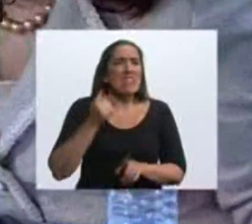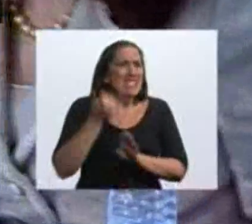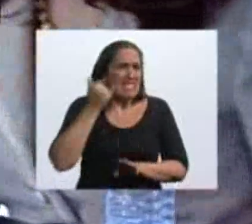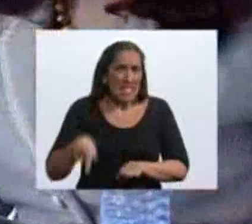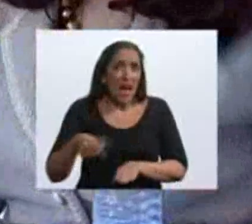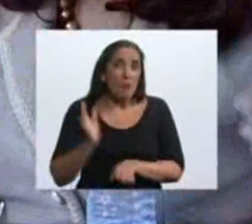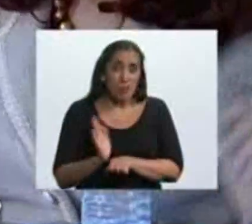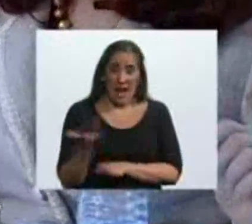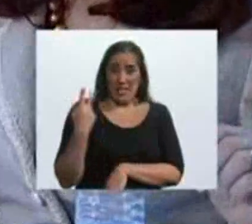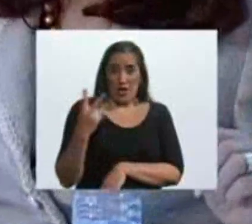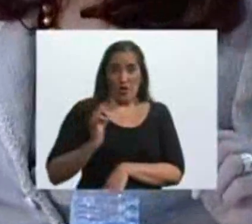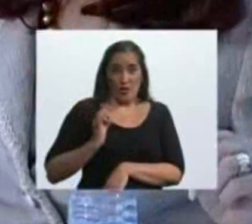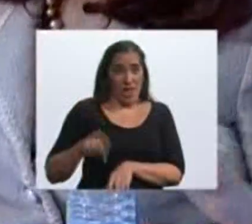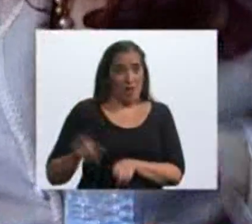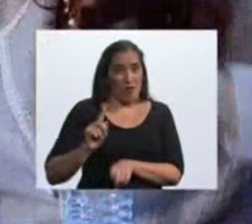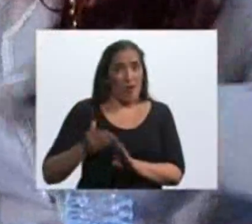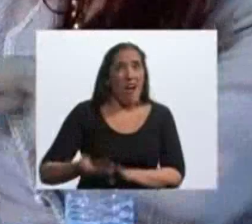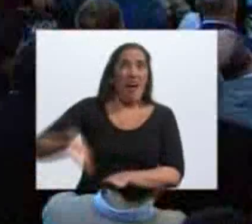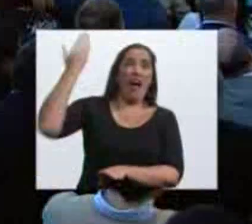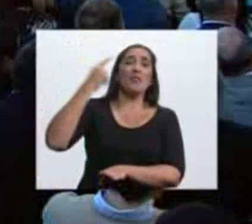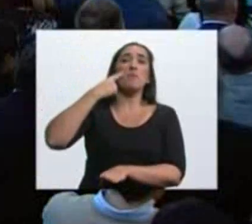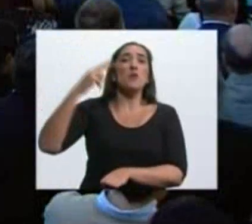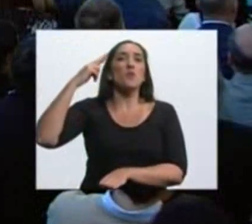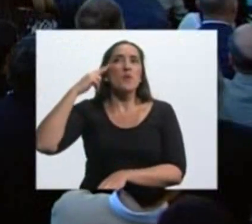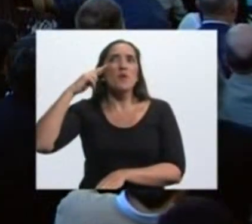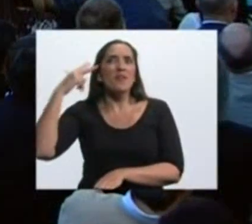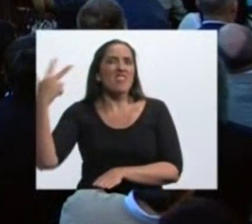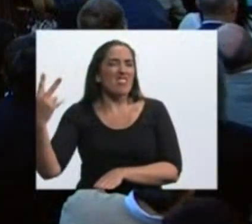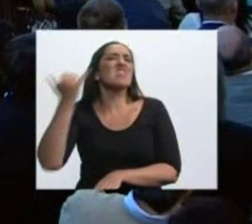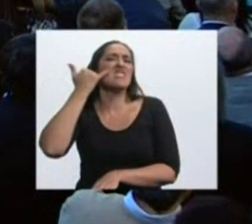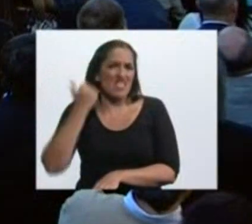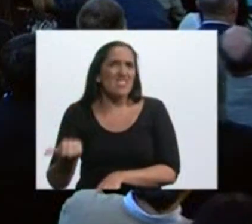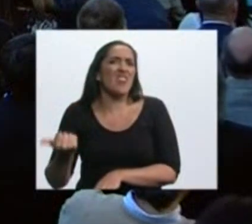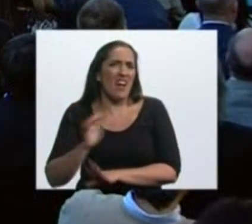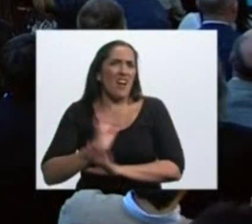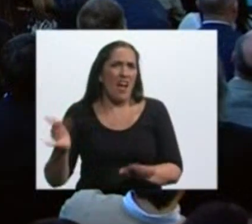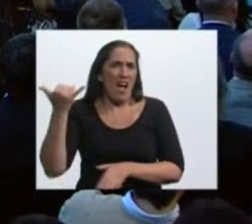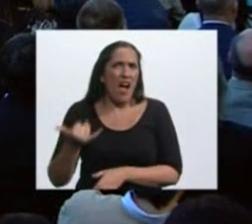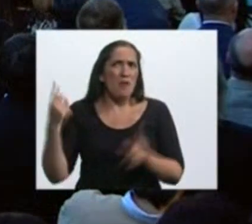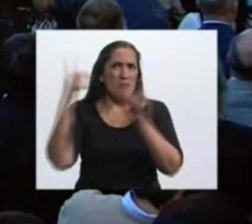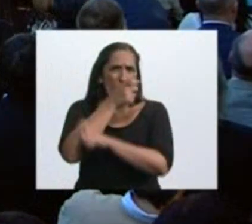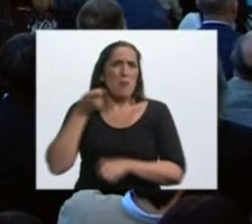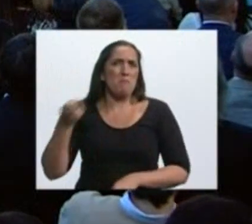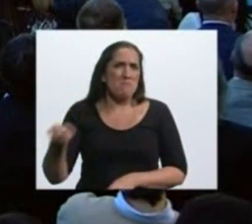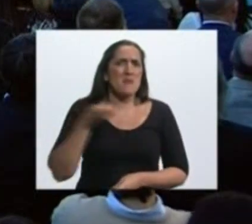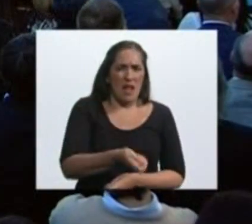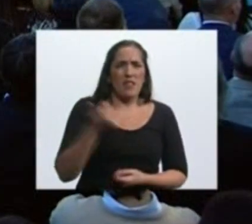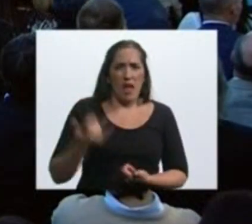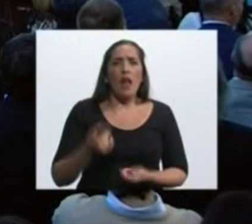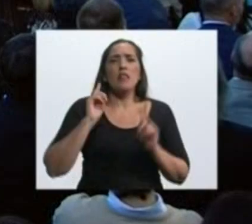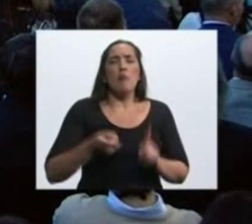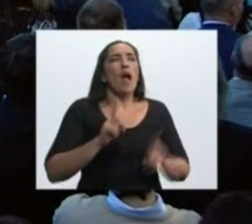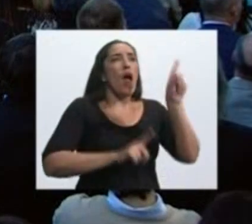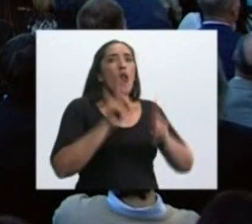estaban en el año 93. Yo la amo, yo te mato, los crímenes pasionales. Vieron que parece que ahora